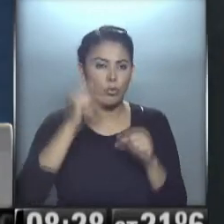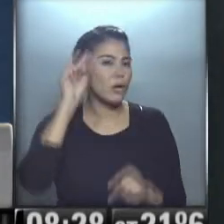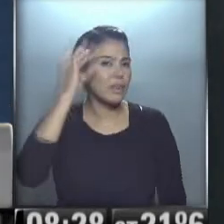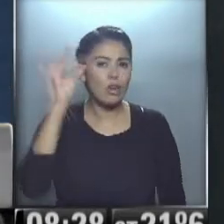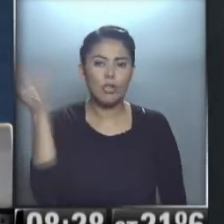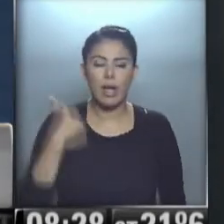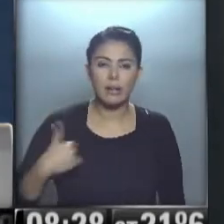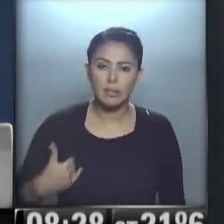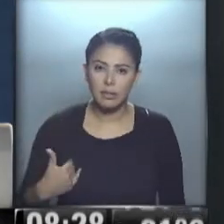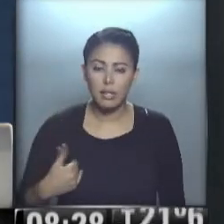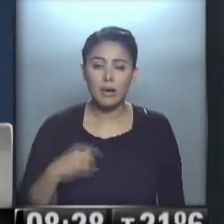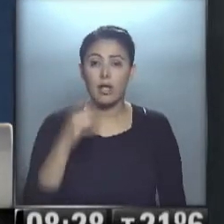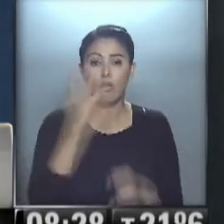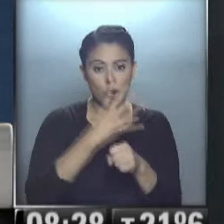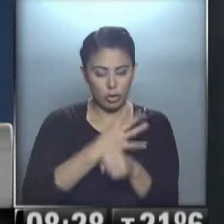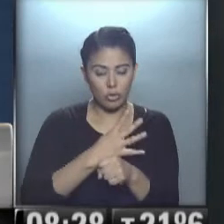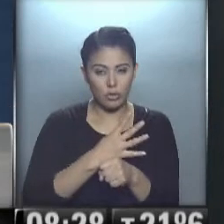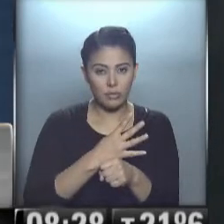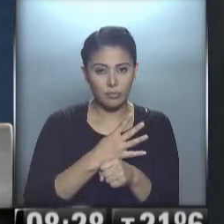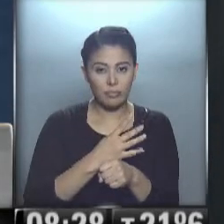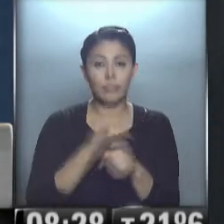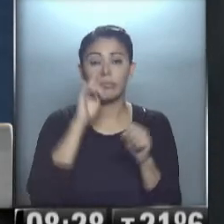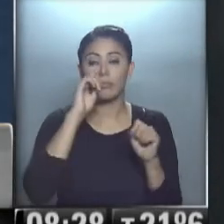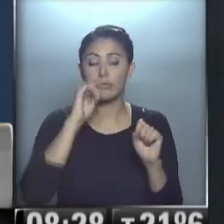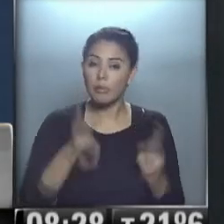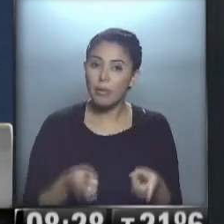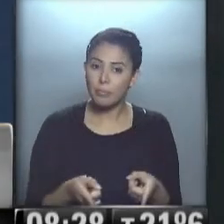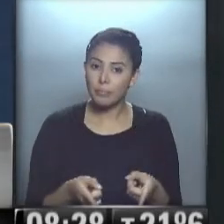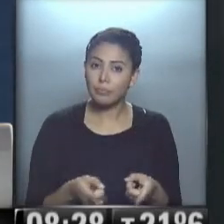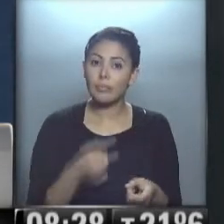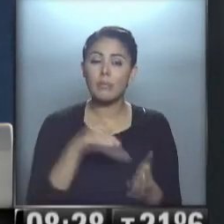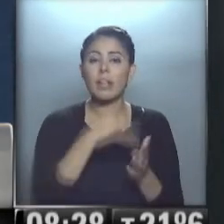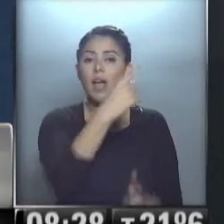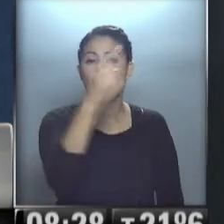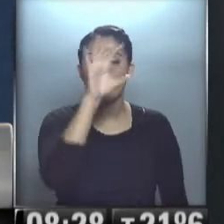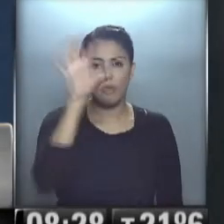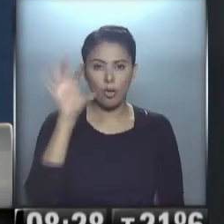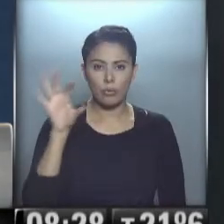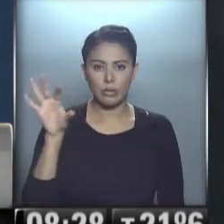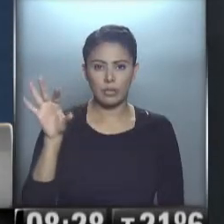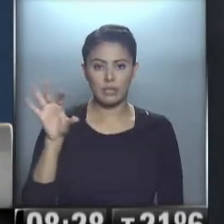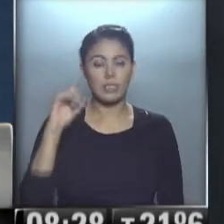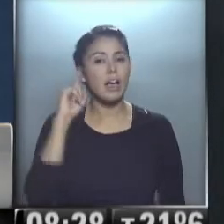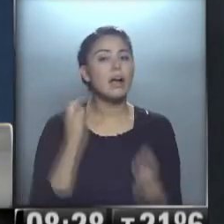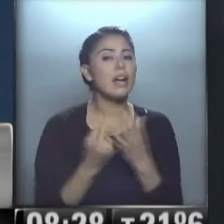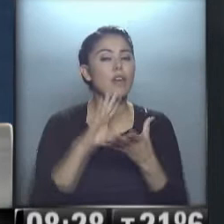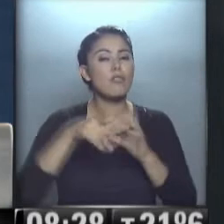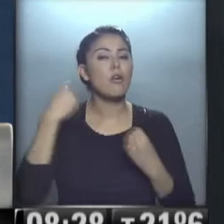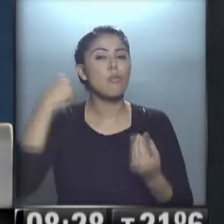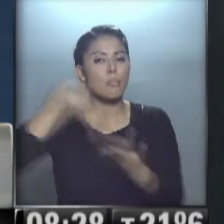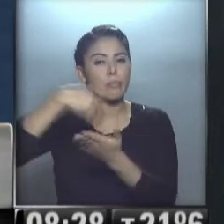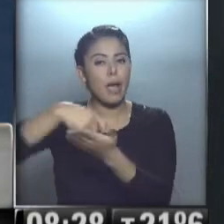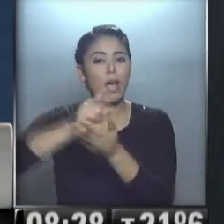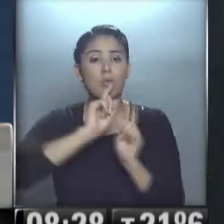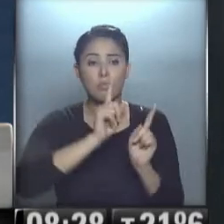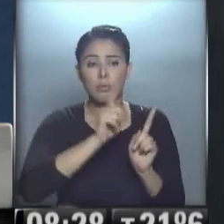República Argentina. Y en cuarto lugar, también corresponde a cada una de las provincias establecer un mecanismo de financiamiento de